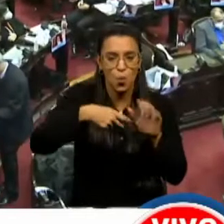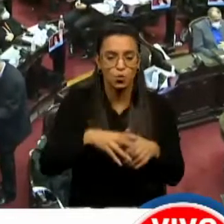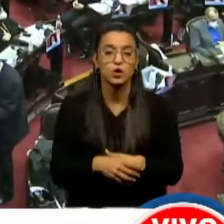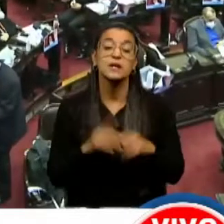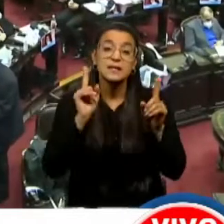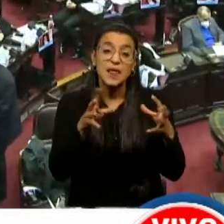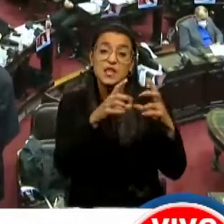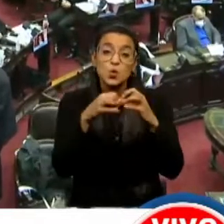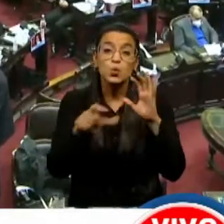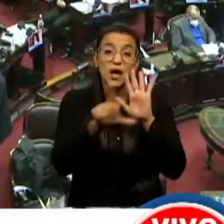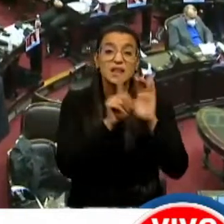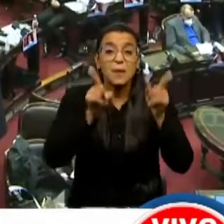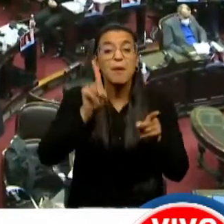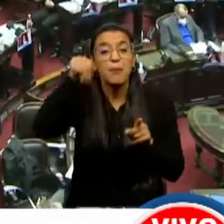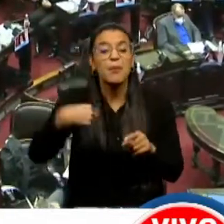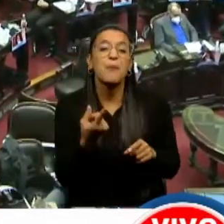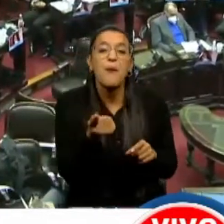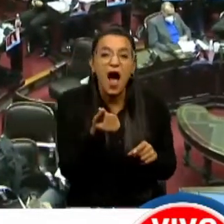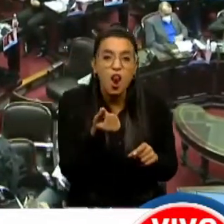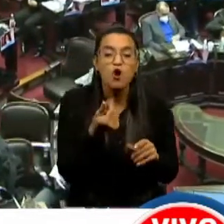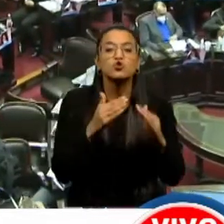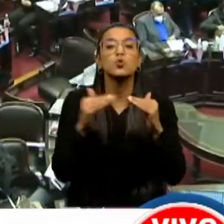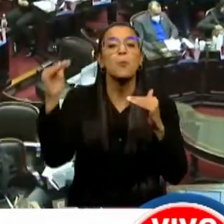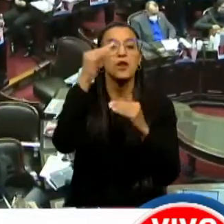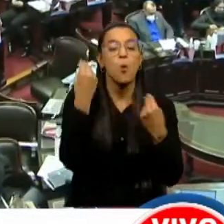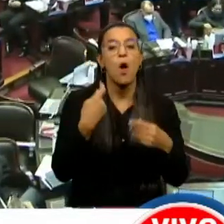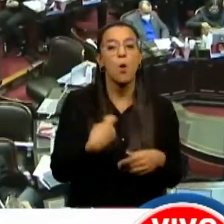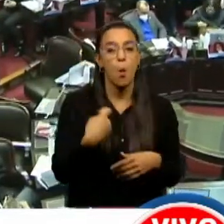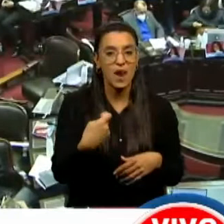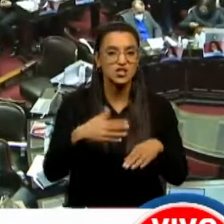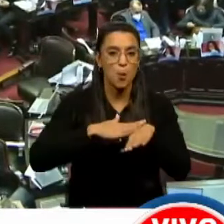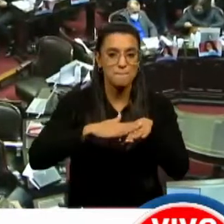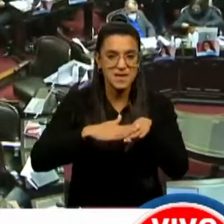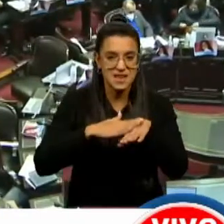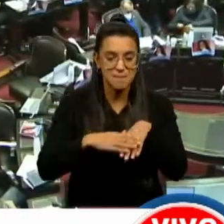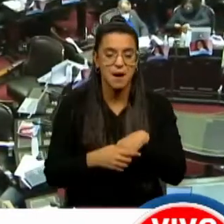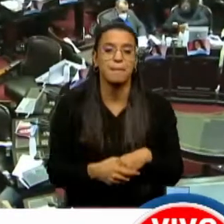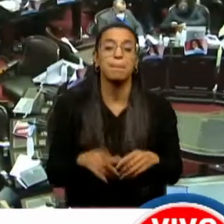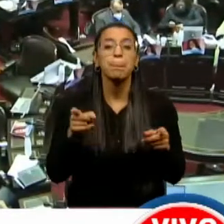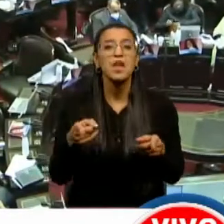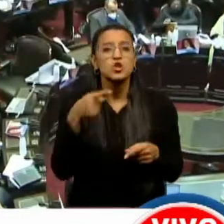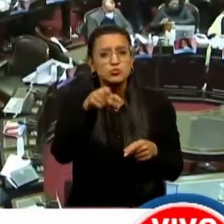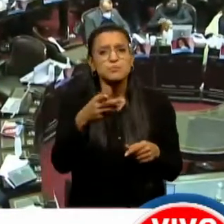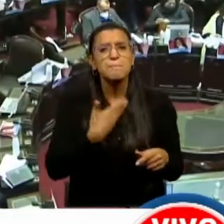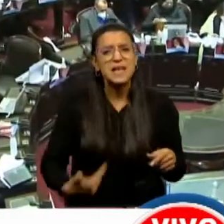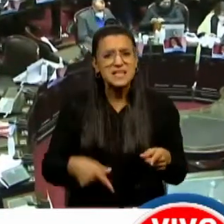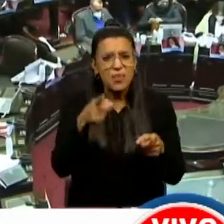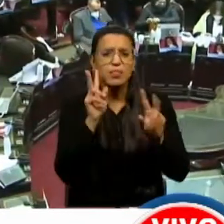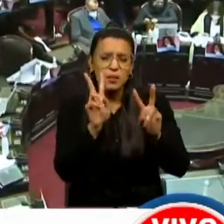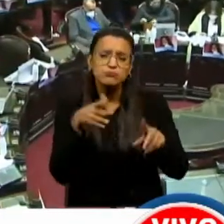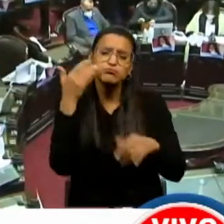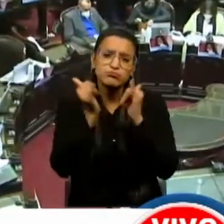y al discutir la ley se estableció el valor superior, que era el de la jubilación mínima. Y lo escuchaba usted, presidente, cuando hacía